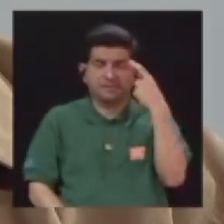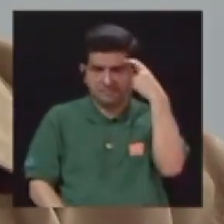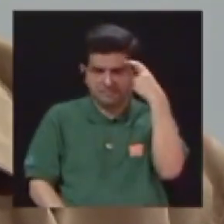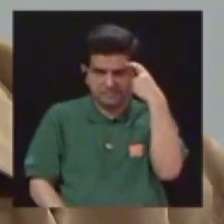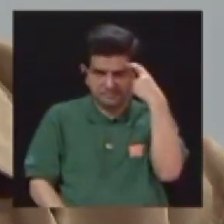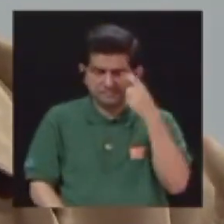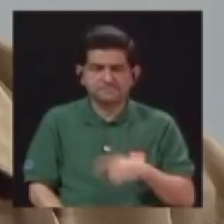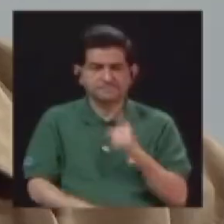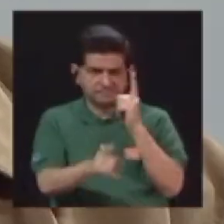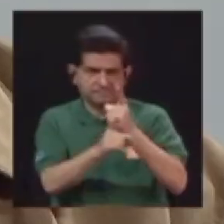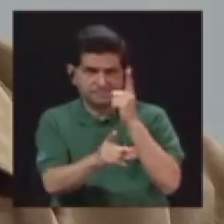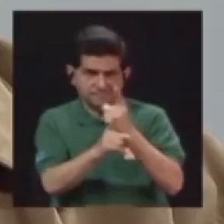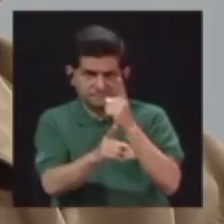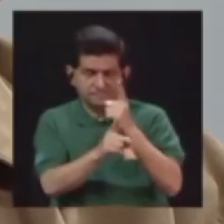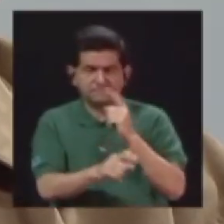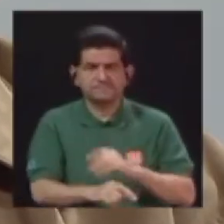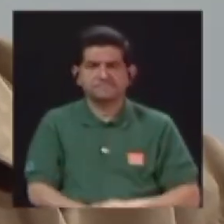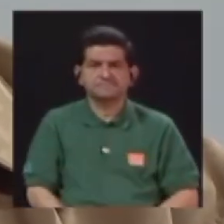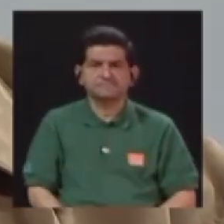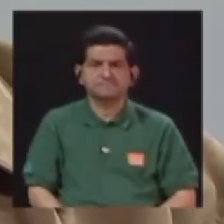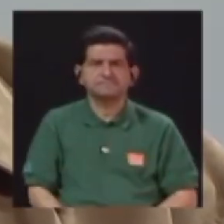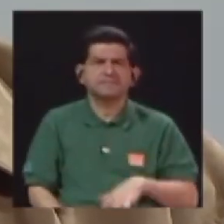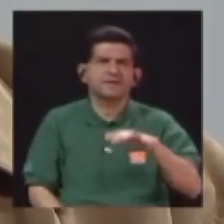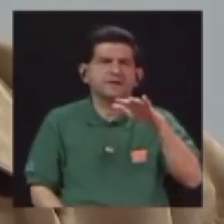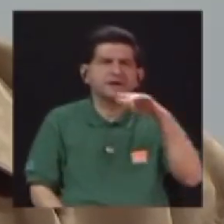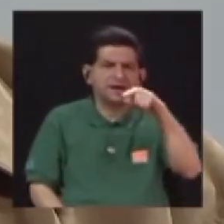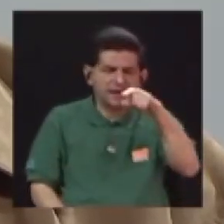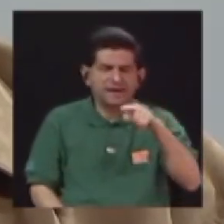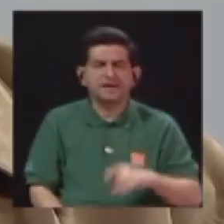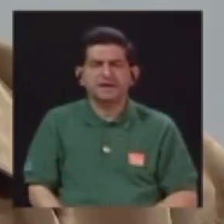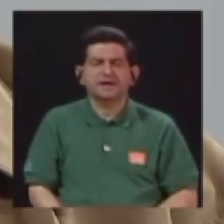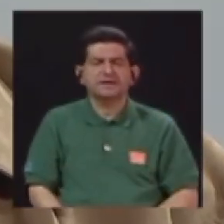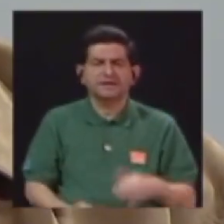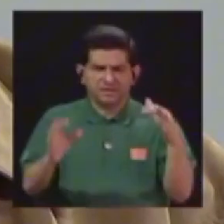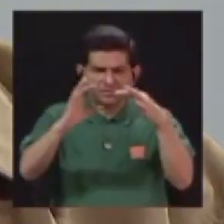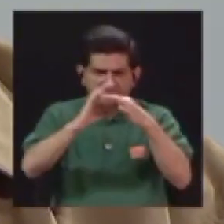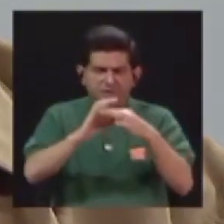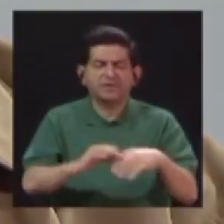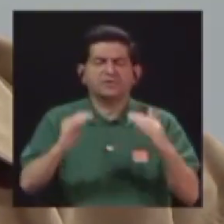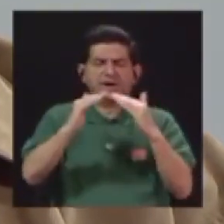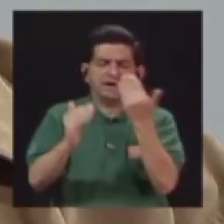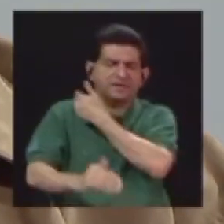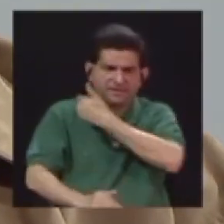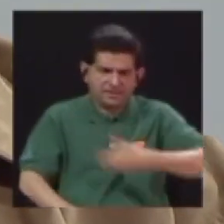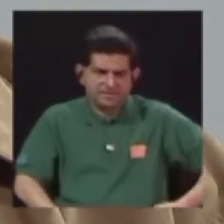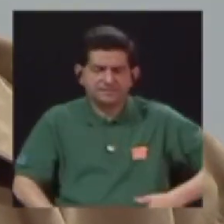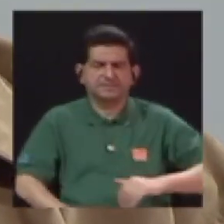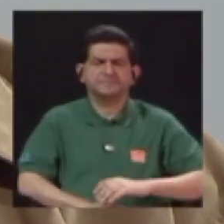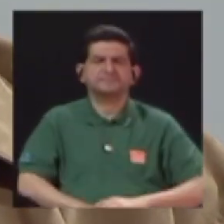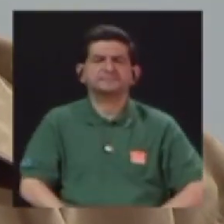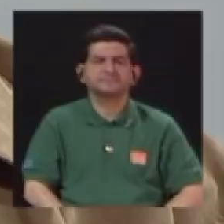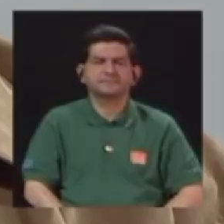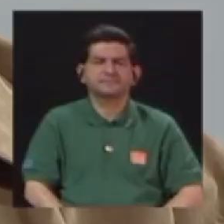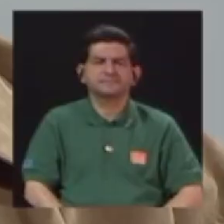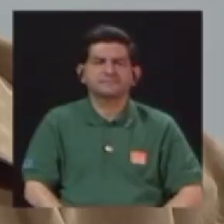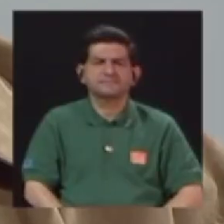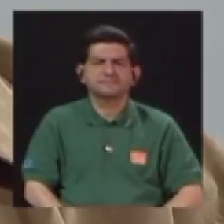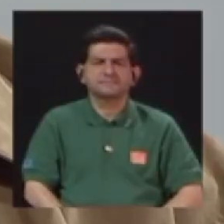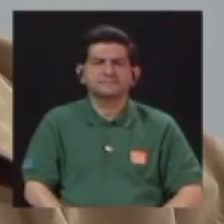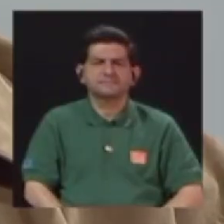consideraba aptas para eso, alrededor de él, directamente en la casa presidencial,